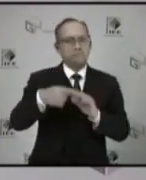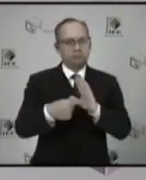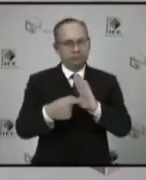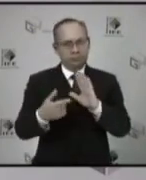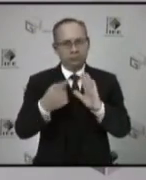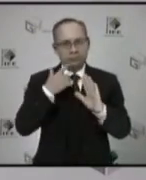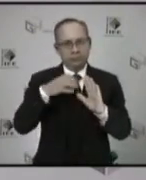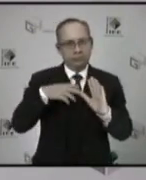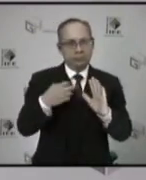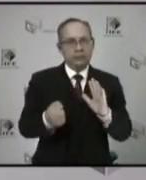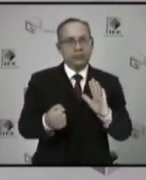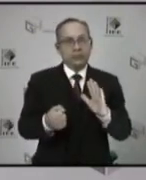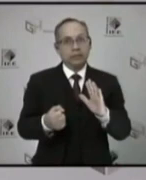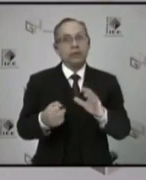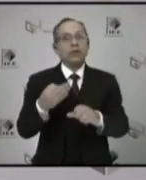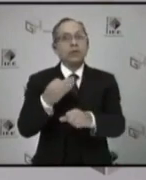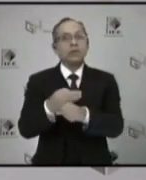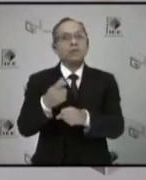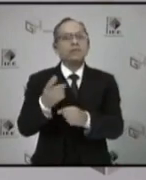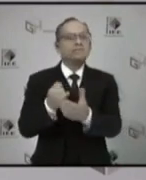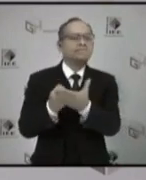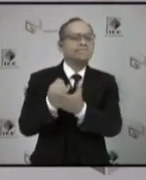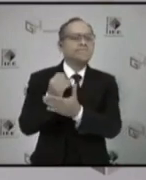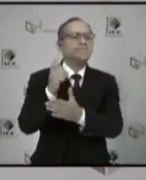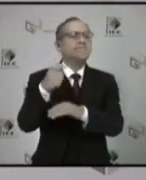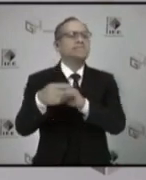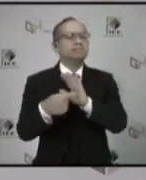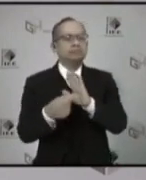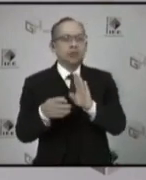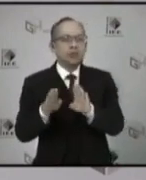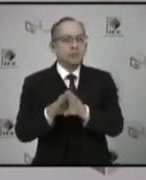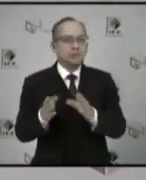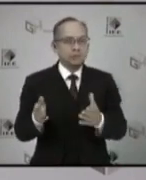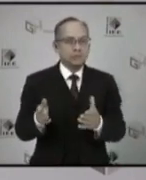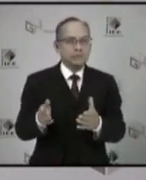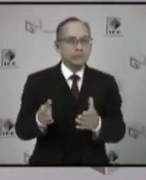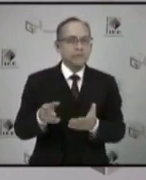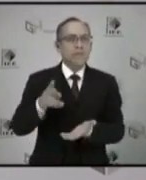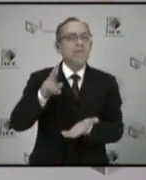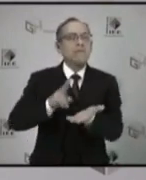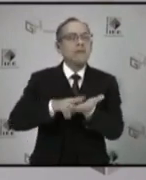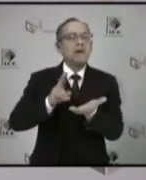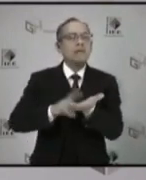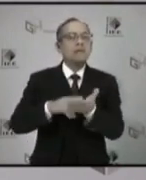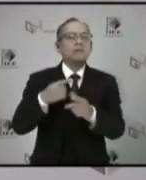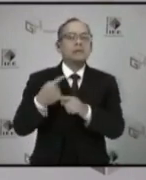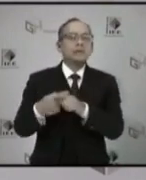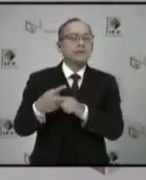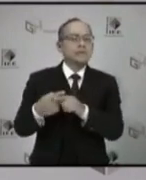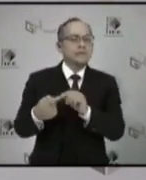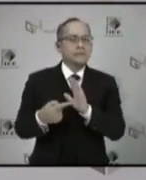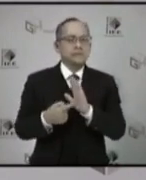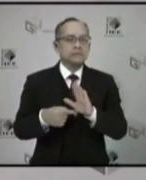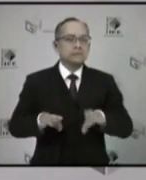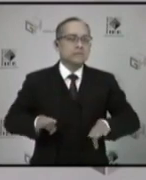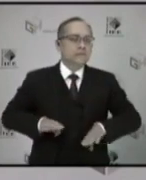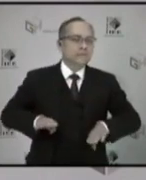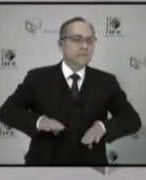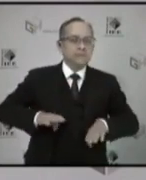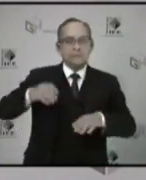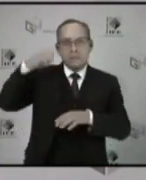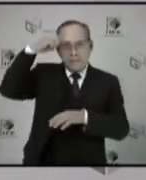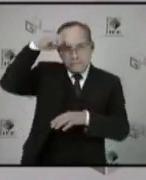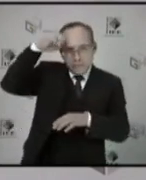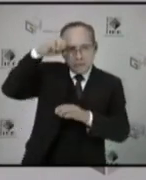elección? Se decide quién tiene el valor, el carácter, la experiencia,